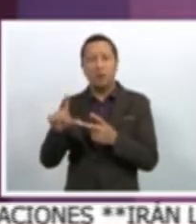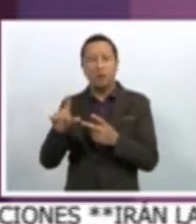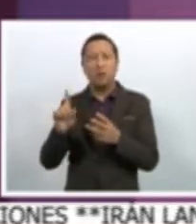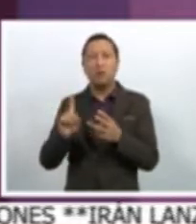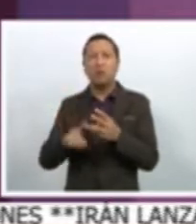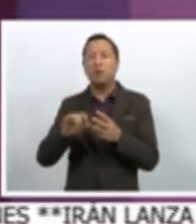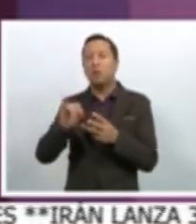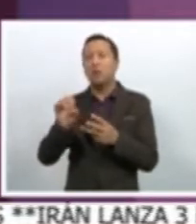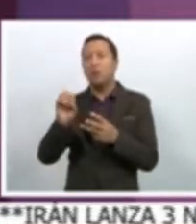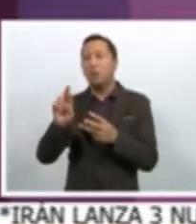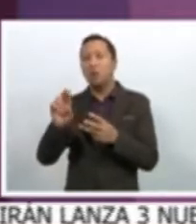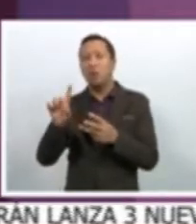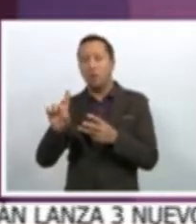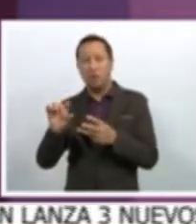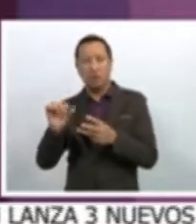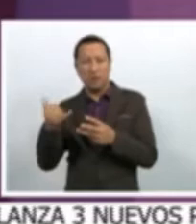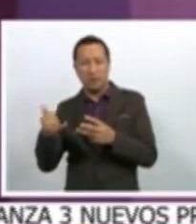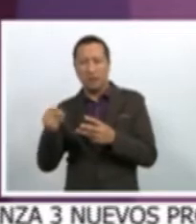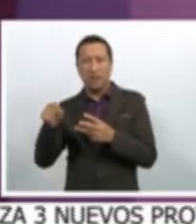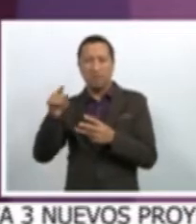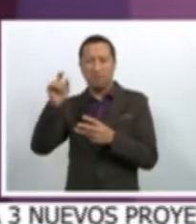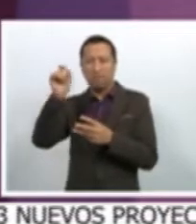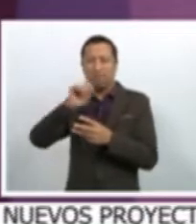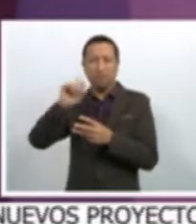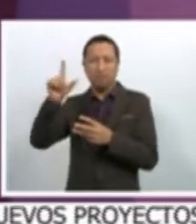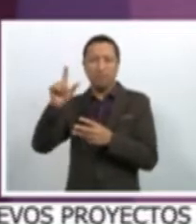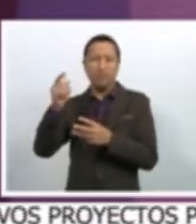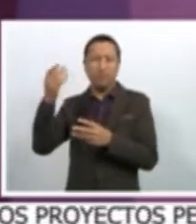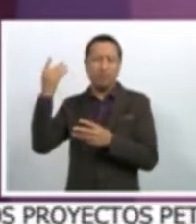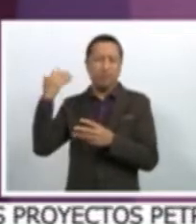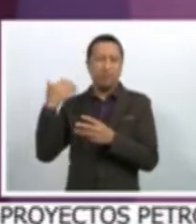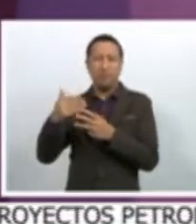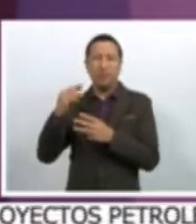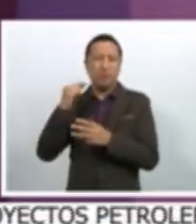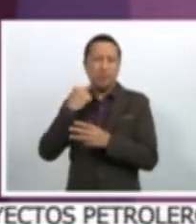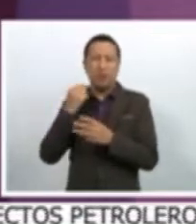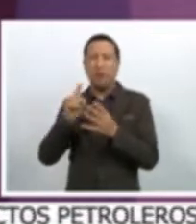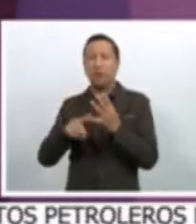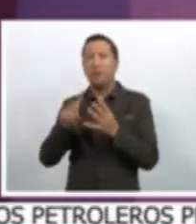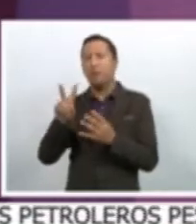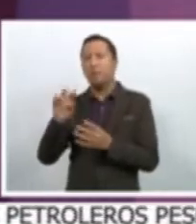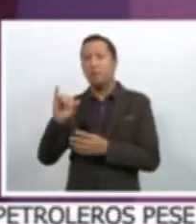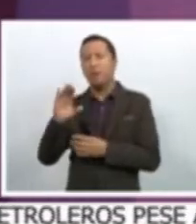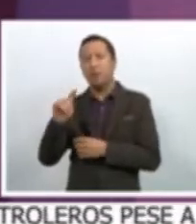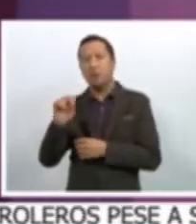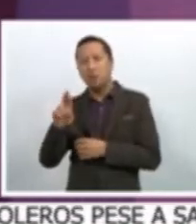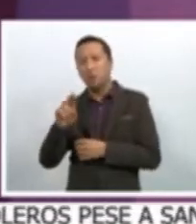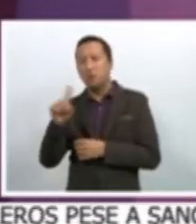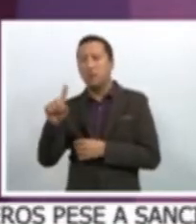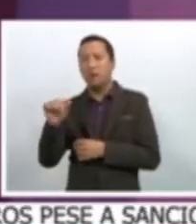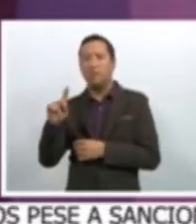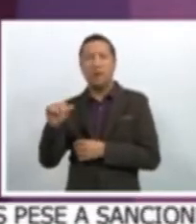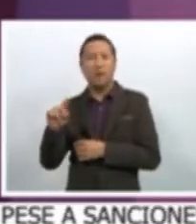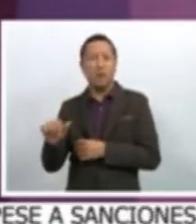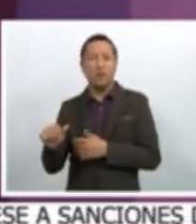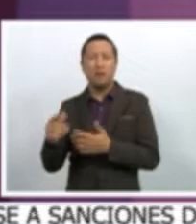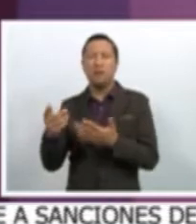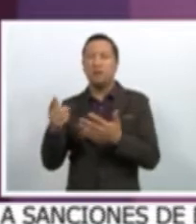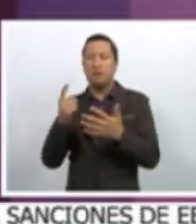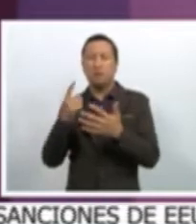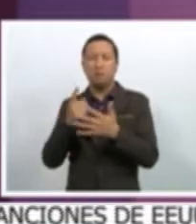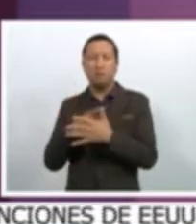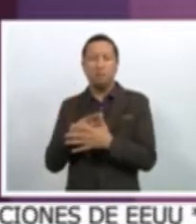un pionero de la robótica. Entonces tenemos ya un amplio don Víctor Zapata, gente más local, ¿no? También estamos